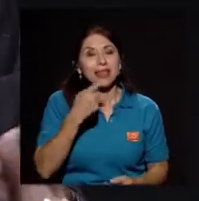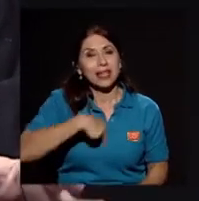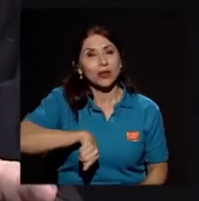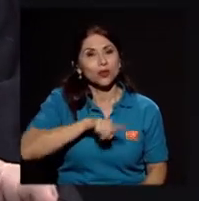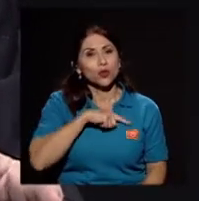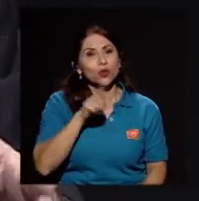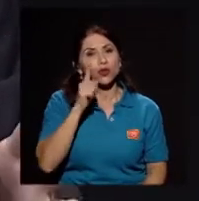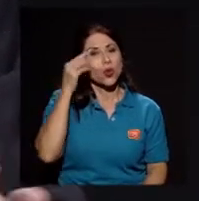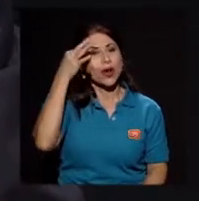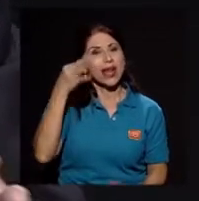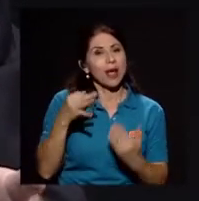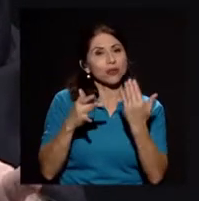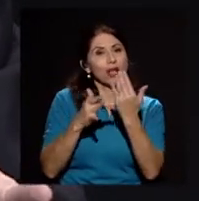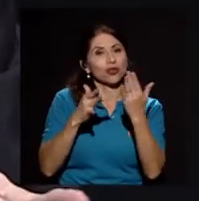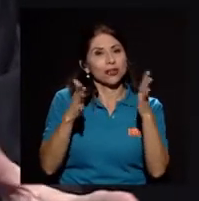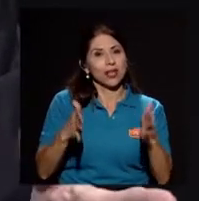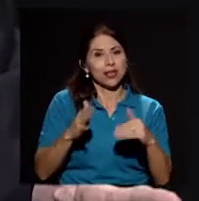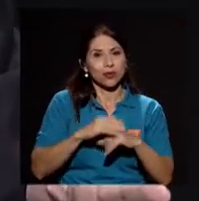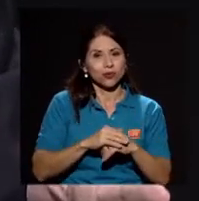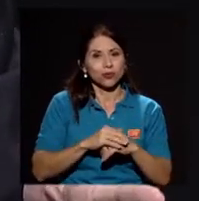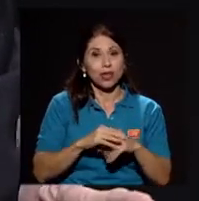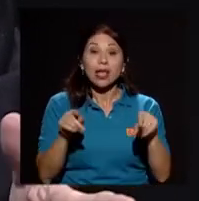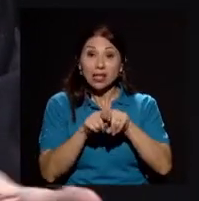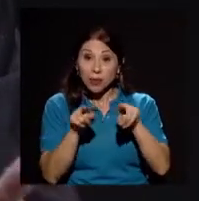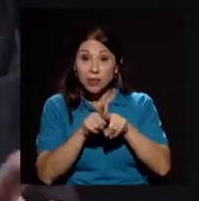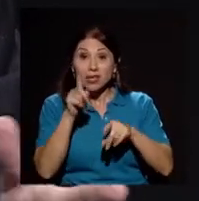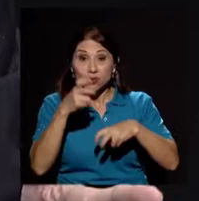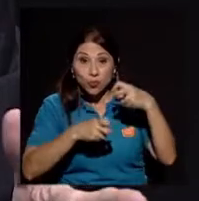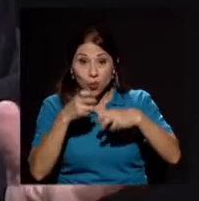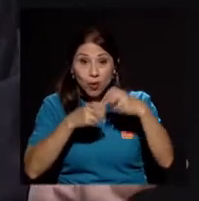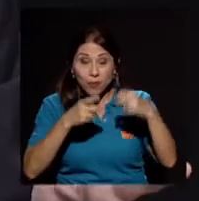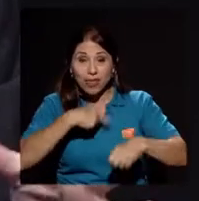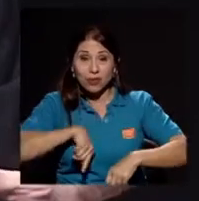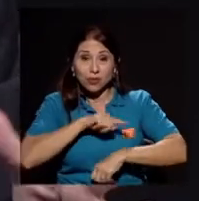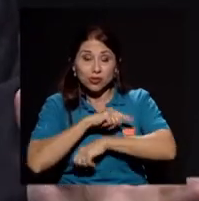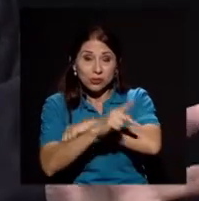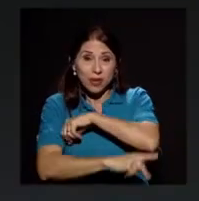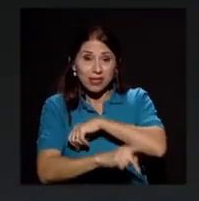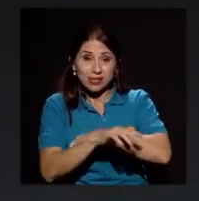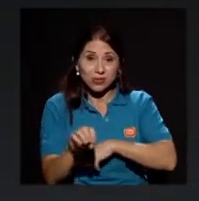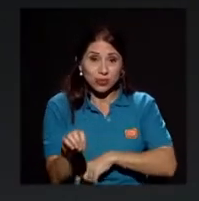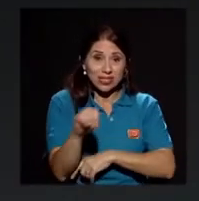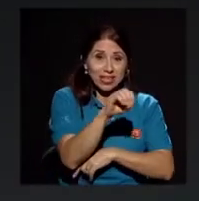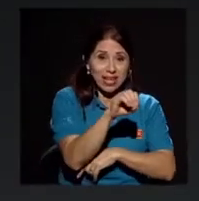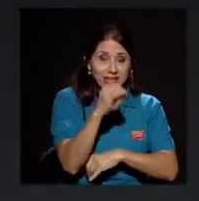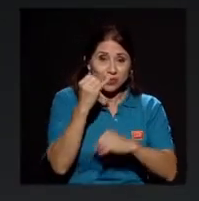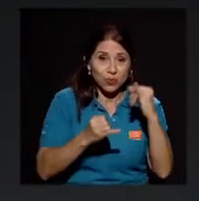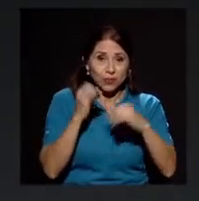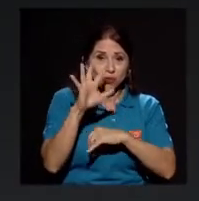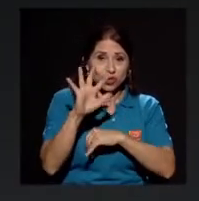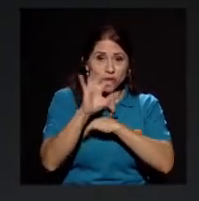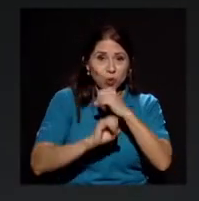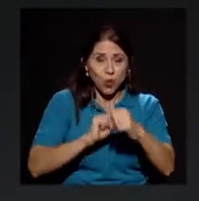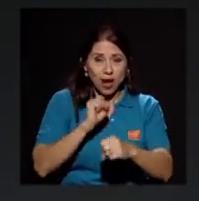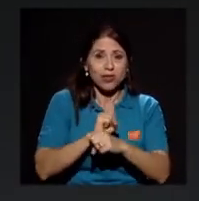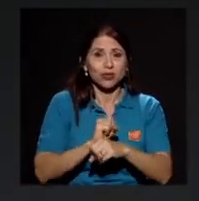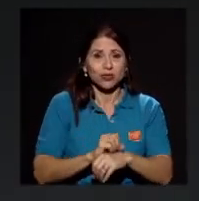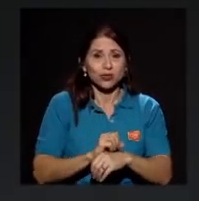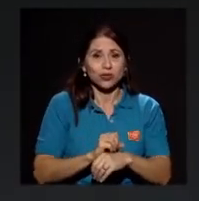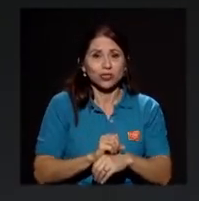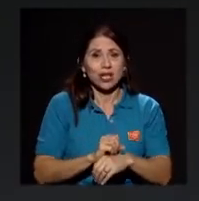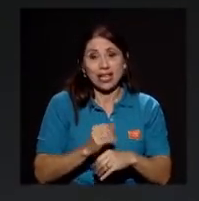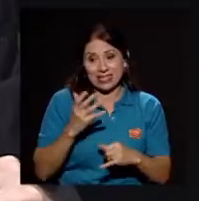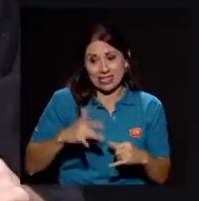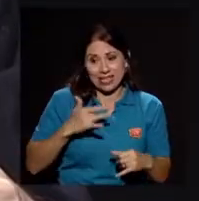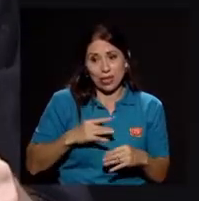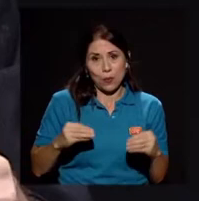a los técnicos que además es un problema de nuestras sociedades occidentales de los últimos cinco años y mucho más dramáticamente percibido en los